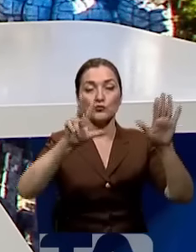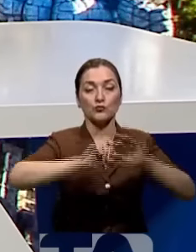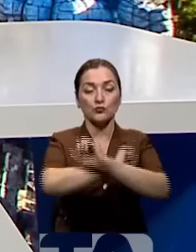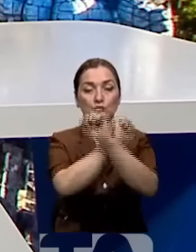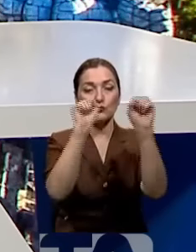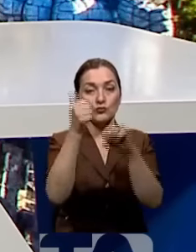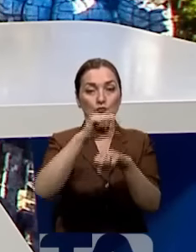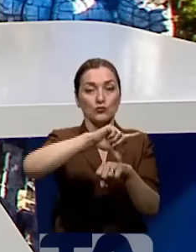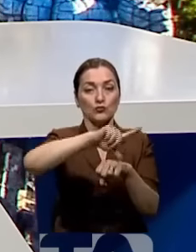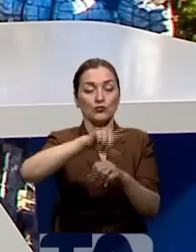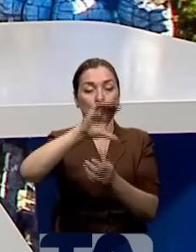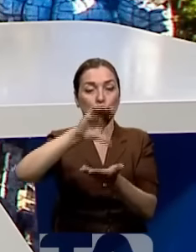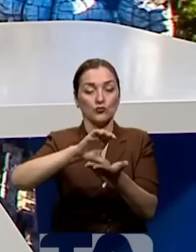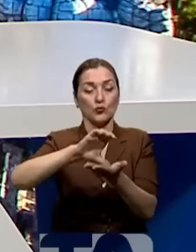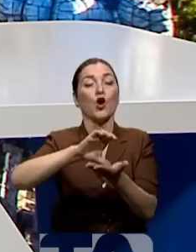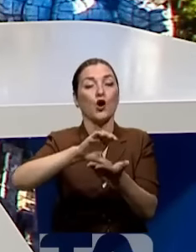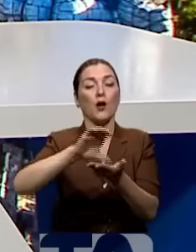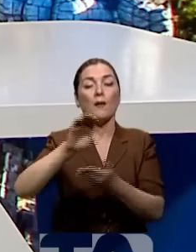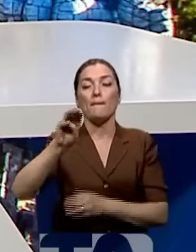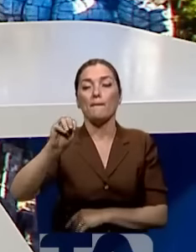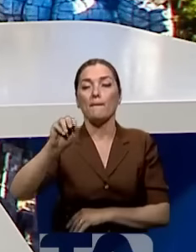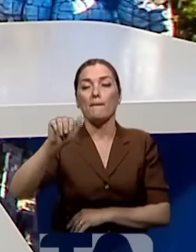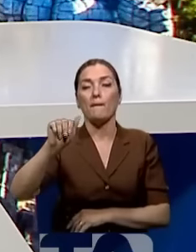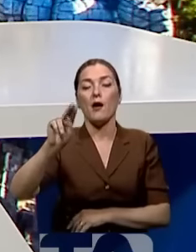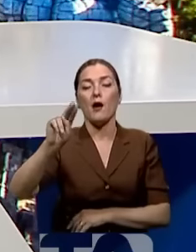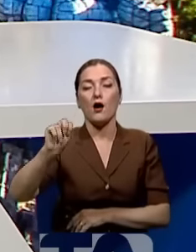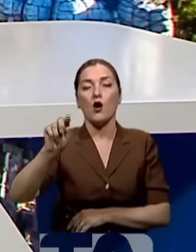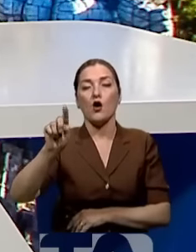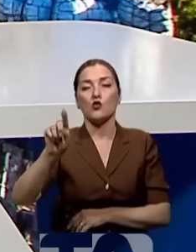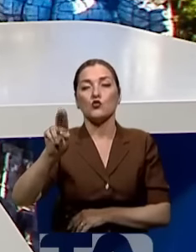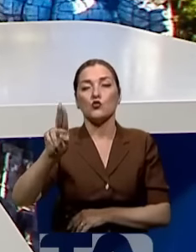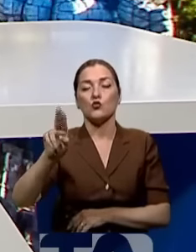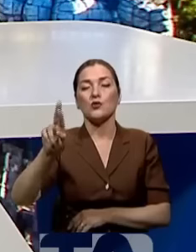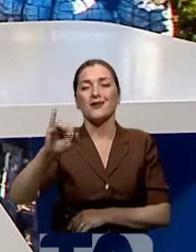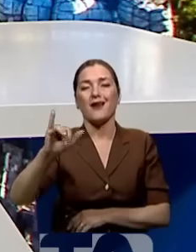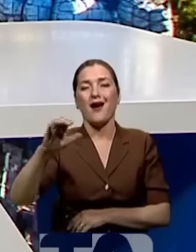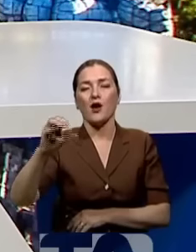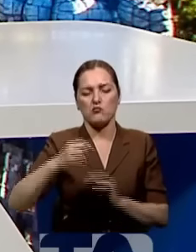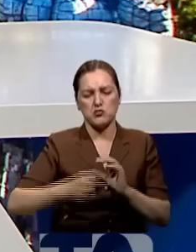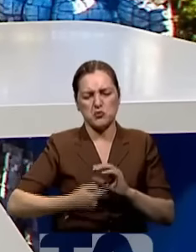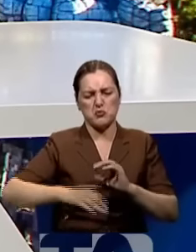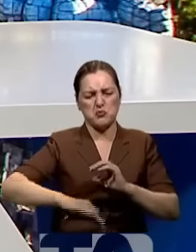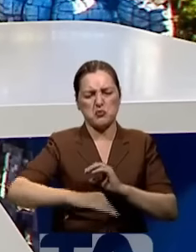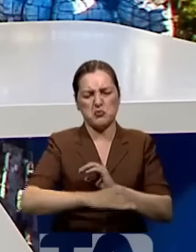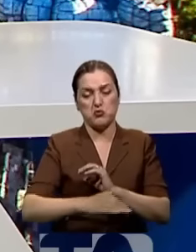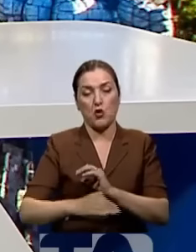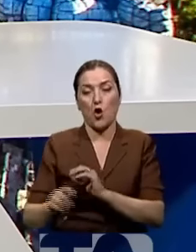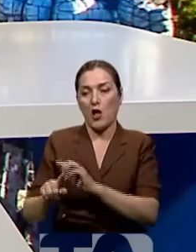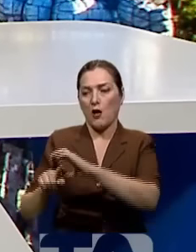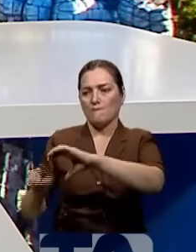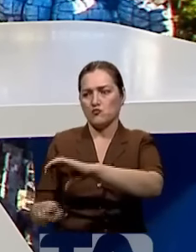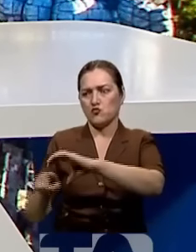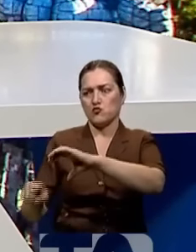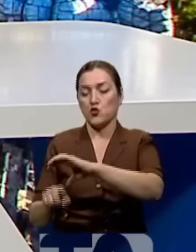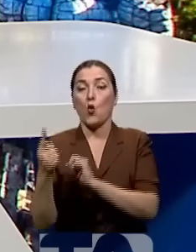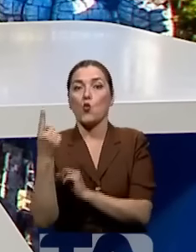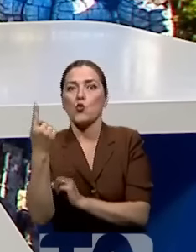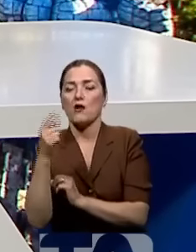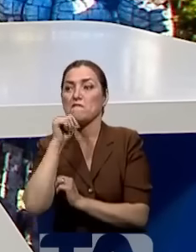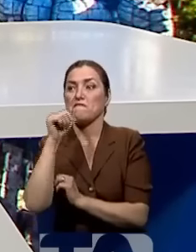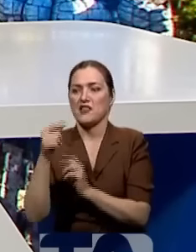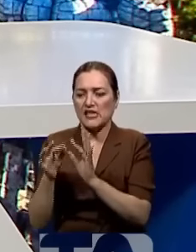8:10 a.m. La central hidroeléctrica Manduriacu opera al mínimo de su capacidad, pues una de sus turbinas está en mantenimiento y los caudales